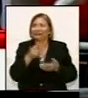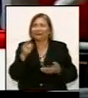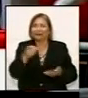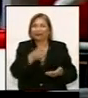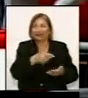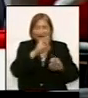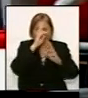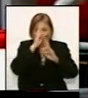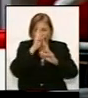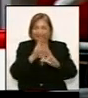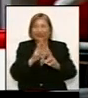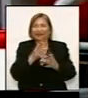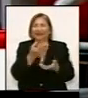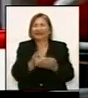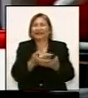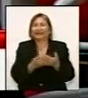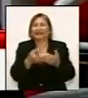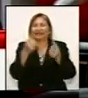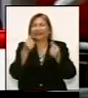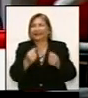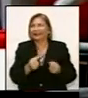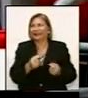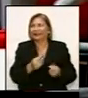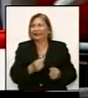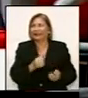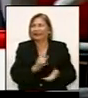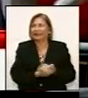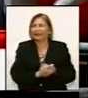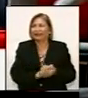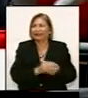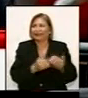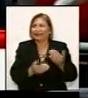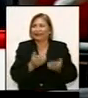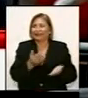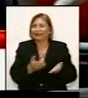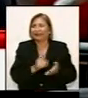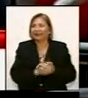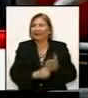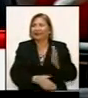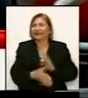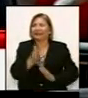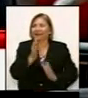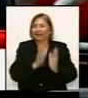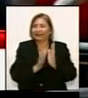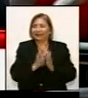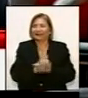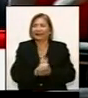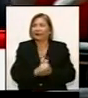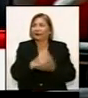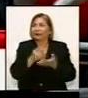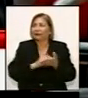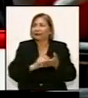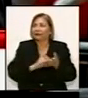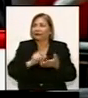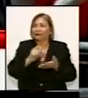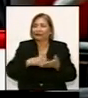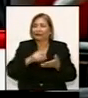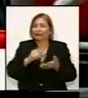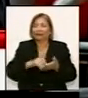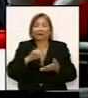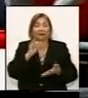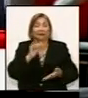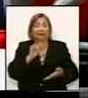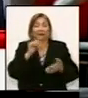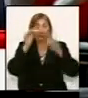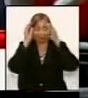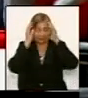respetar esta decisión. Si la persona que supuestamente dice que le falsificaron la firma ha reconocido su firma y hay